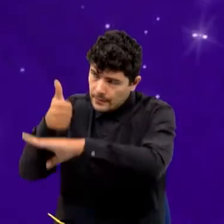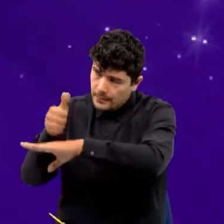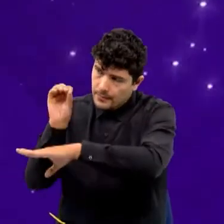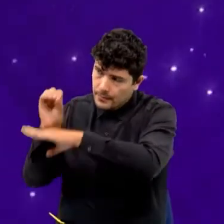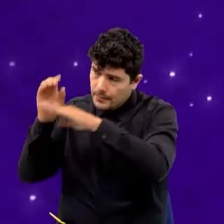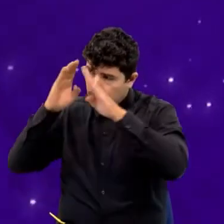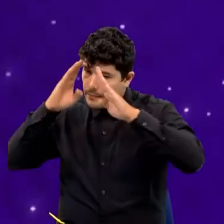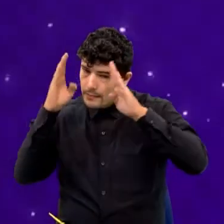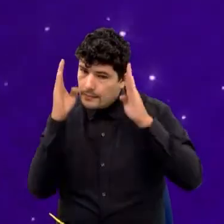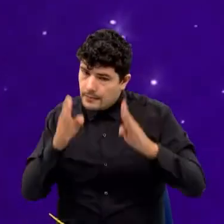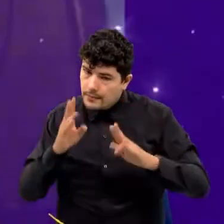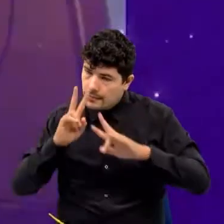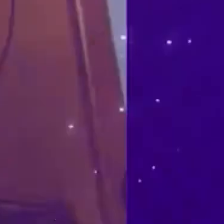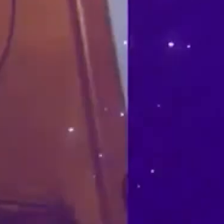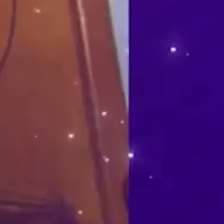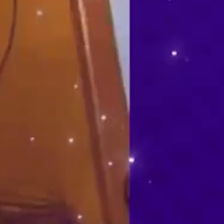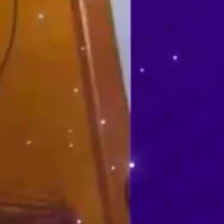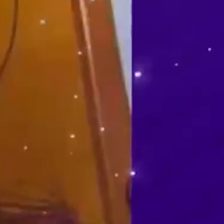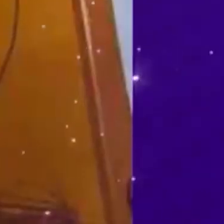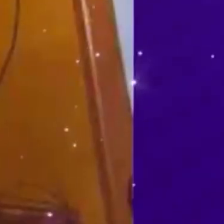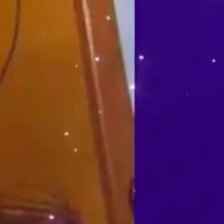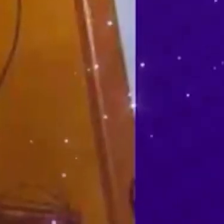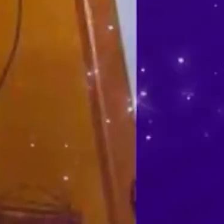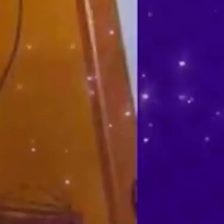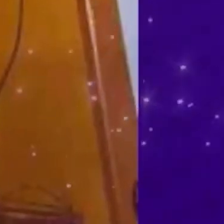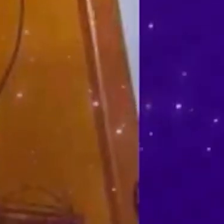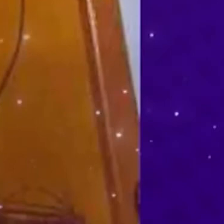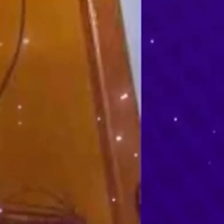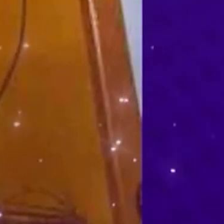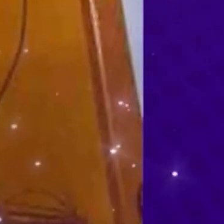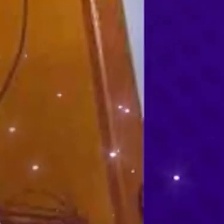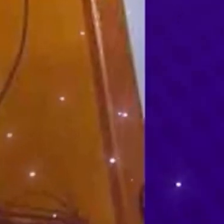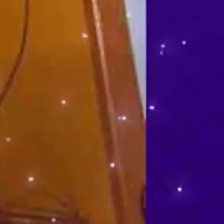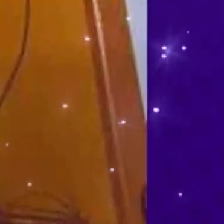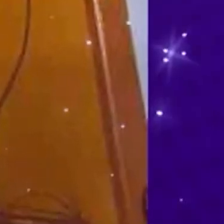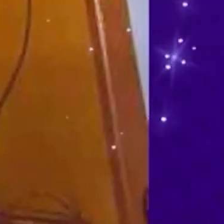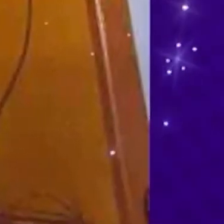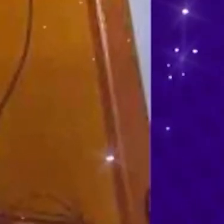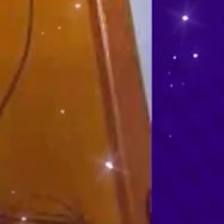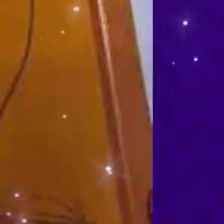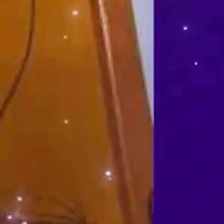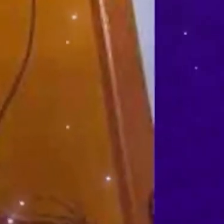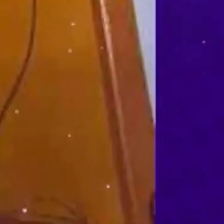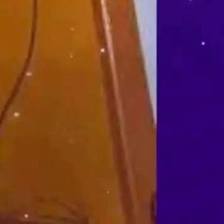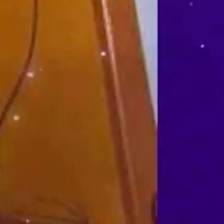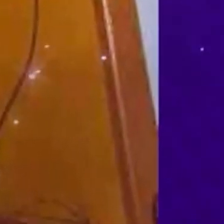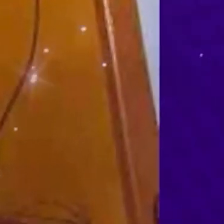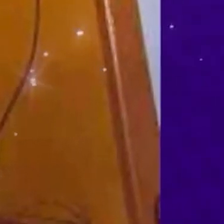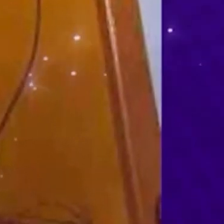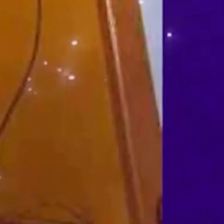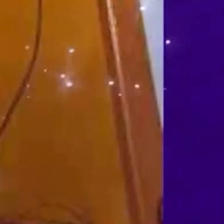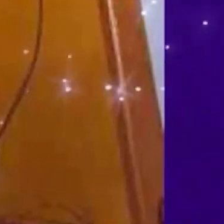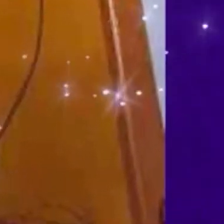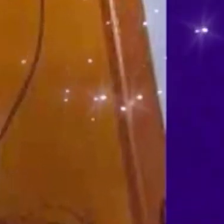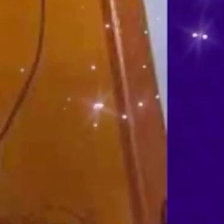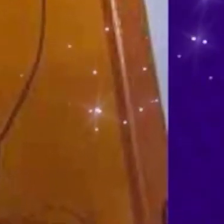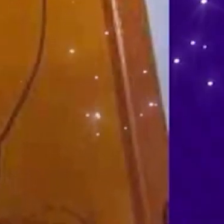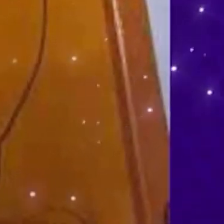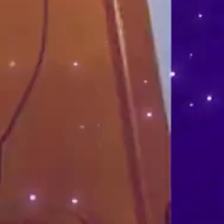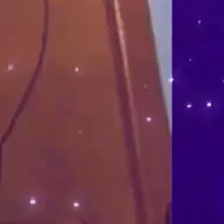en la investigación y den resultados, para que no se sigan presentando infortunados casos como el de Luz Dari.